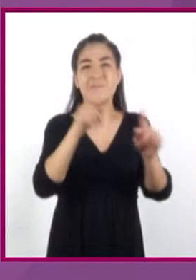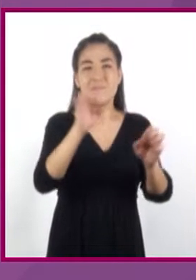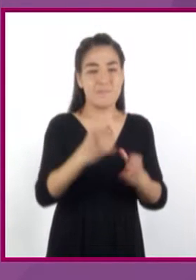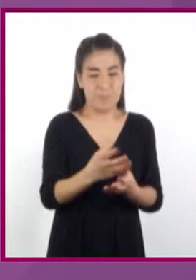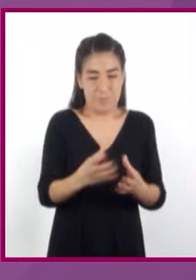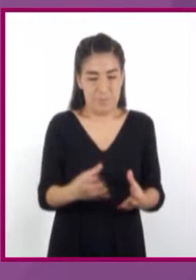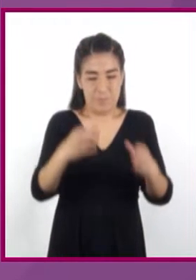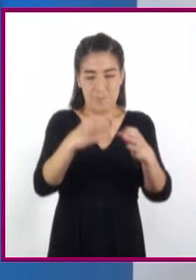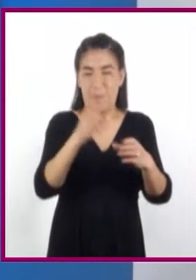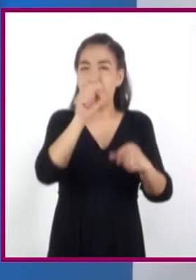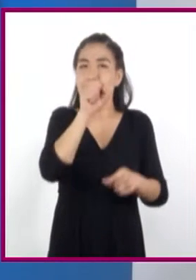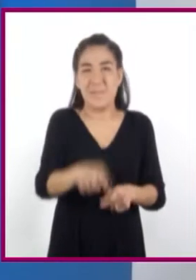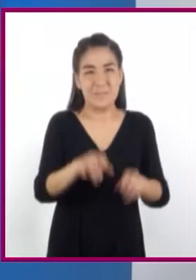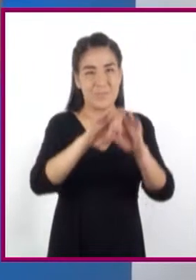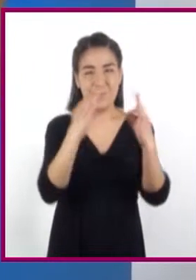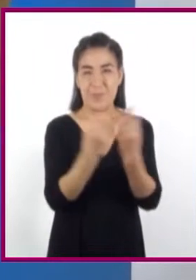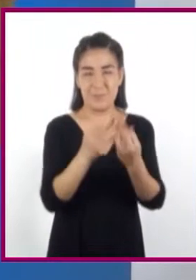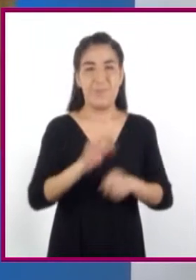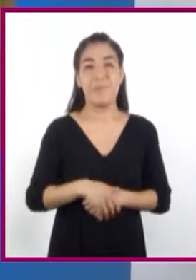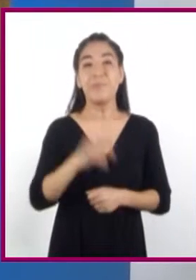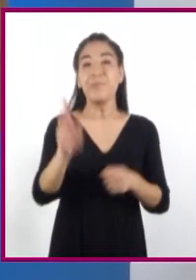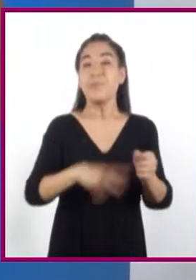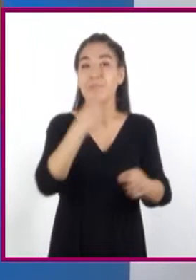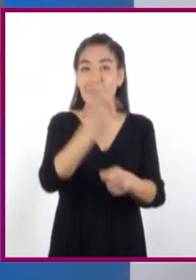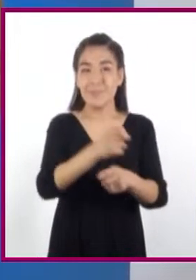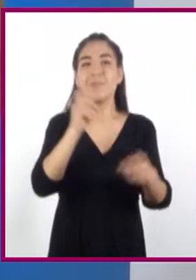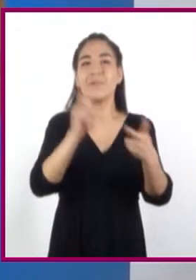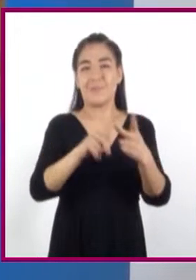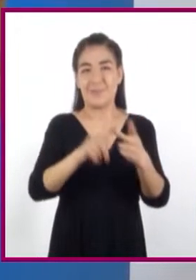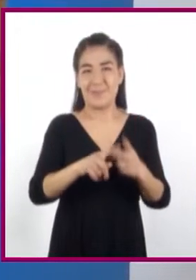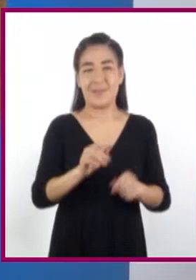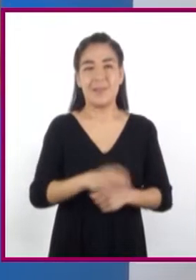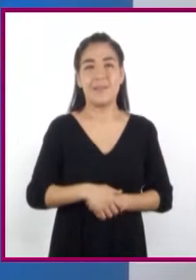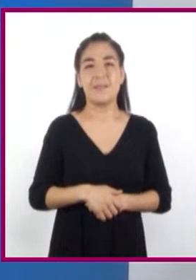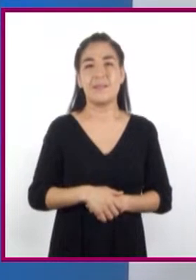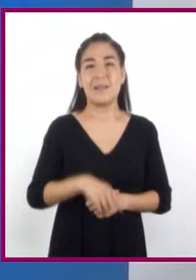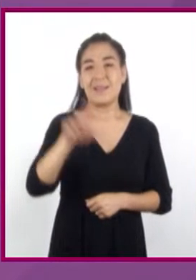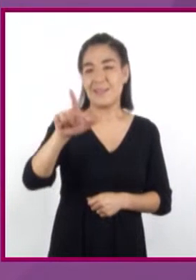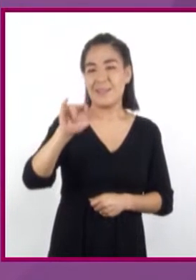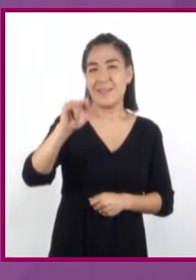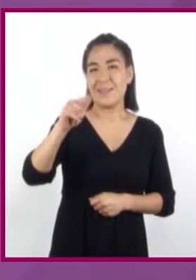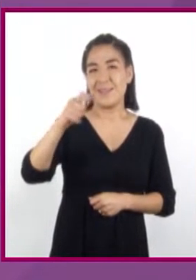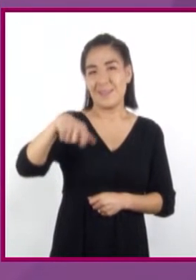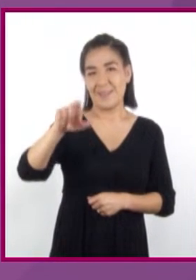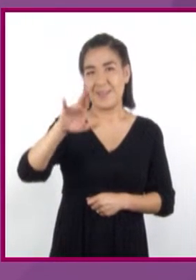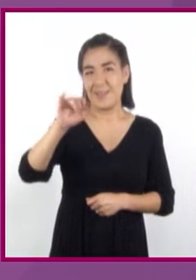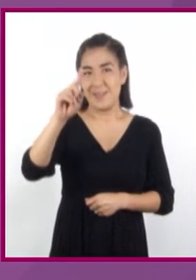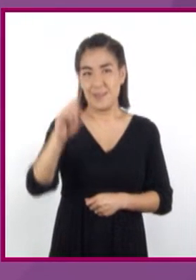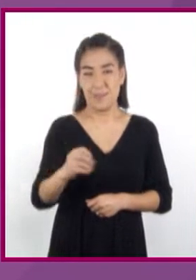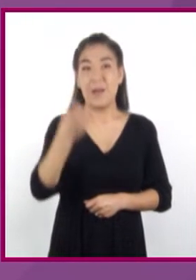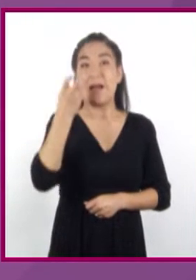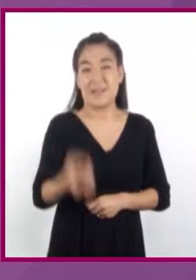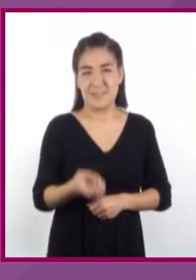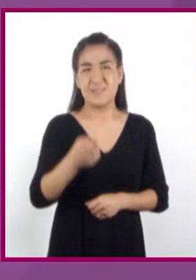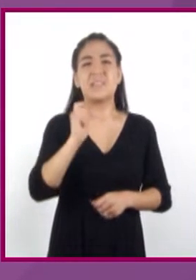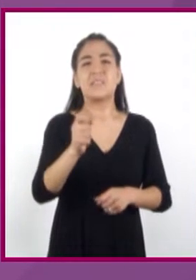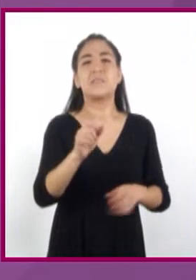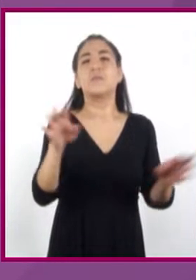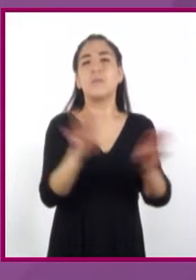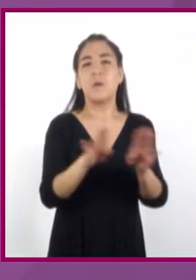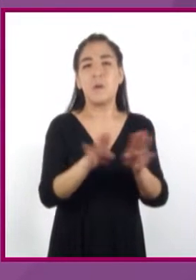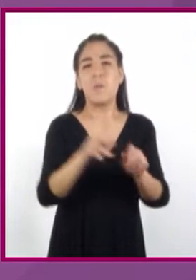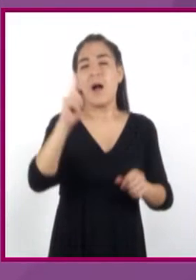un volumen propio. El segundo estado de agregación que mencionaremos es el líquido. En este estado, las partículas